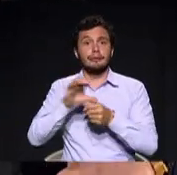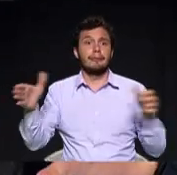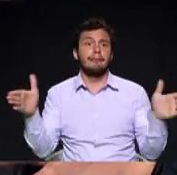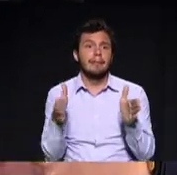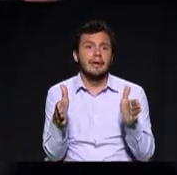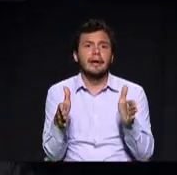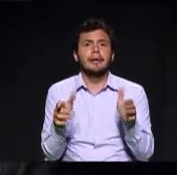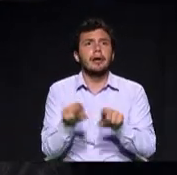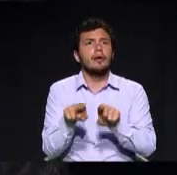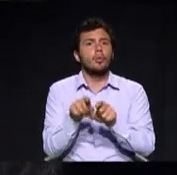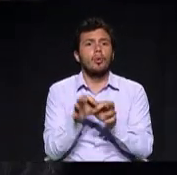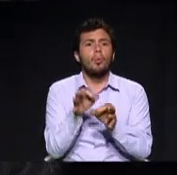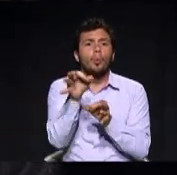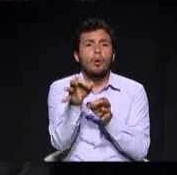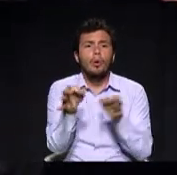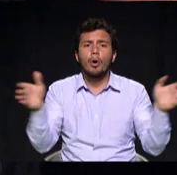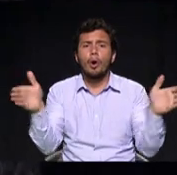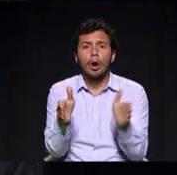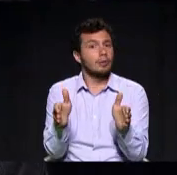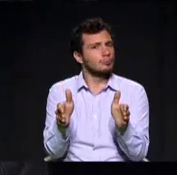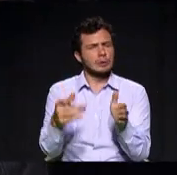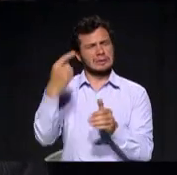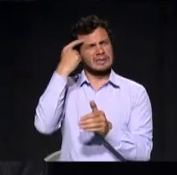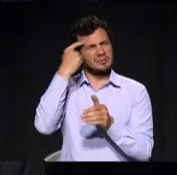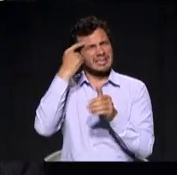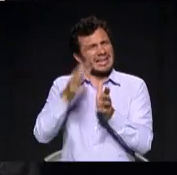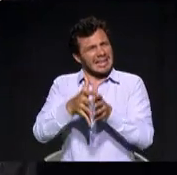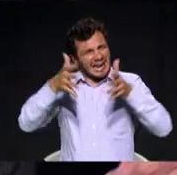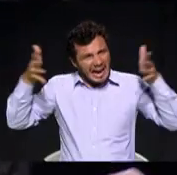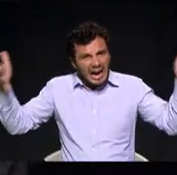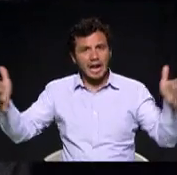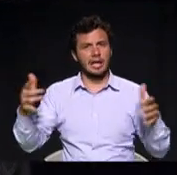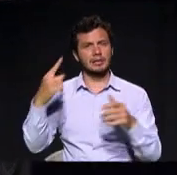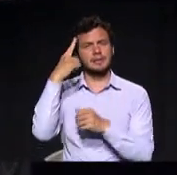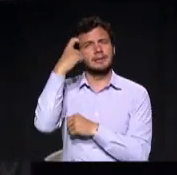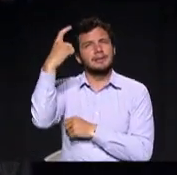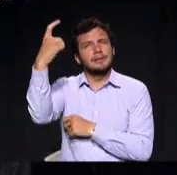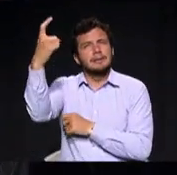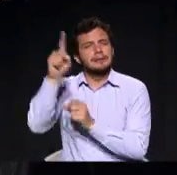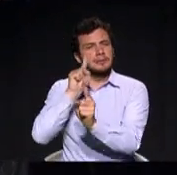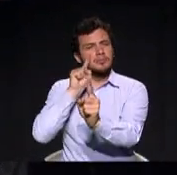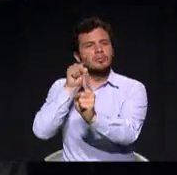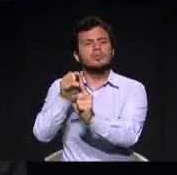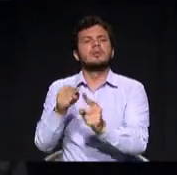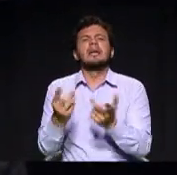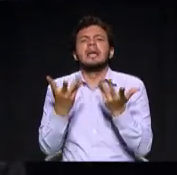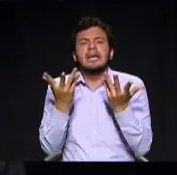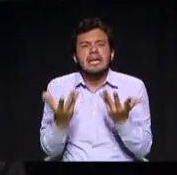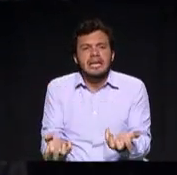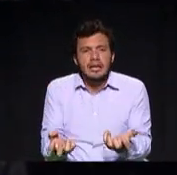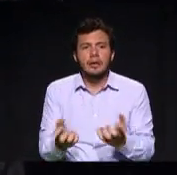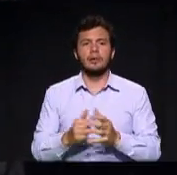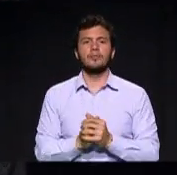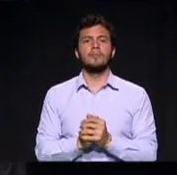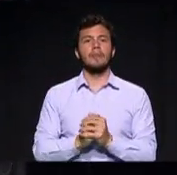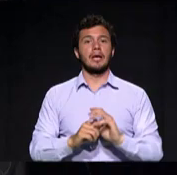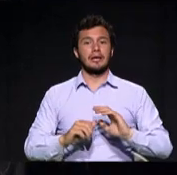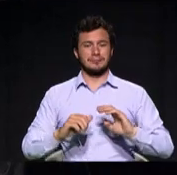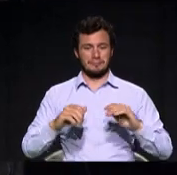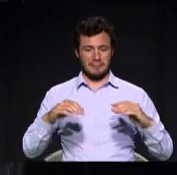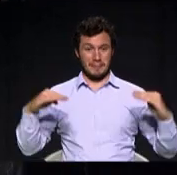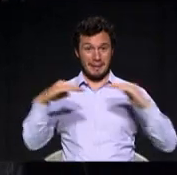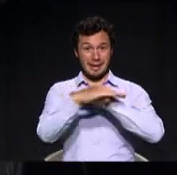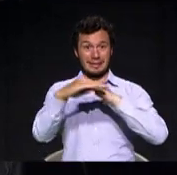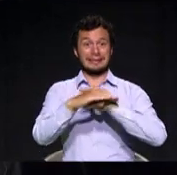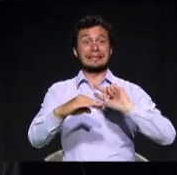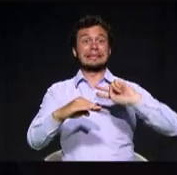fuera un pueblo no tenemos que pensar en grande ampliar los sueños y por eso voy a construir los segundos pisos viales en medellín una necesidad que